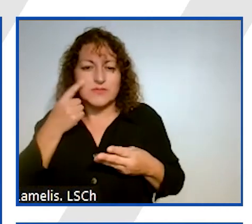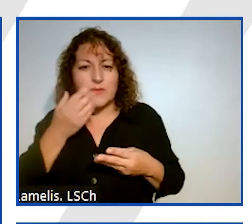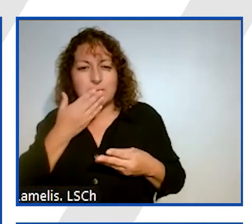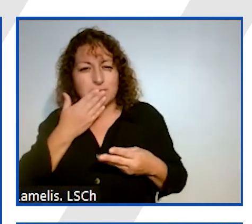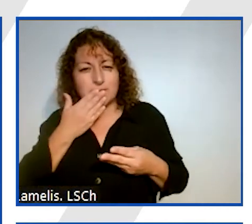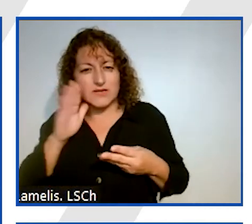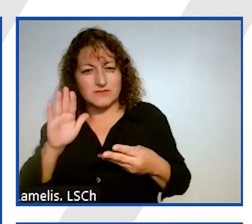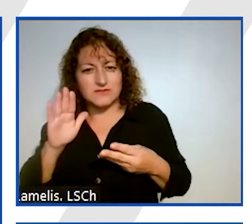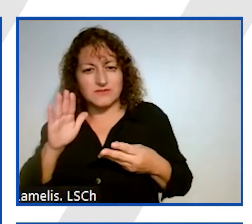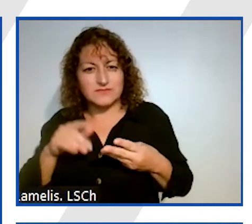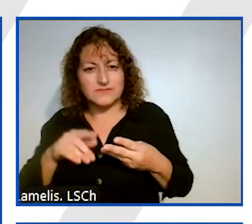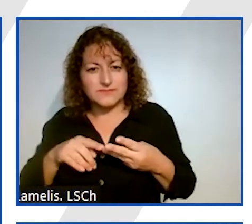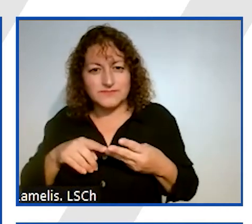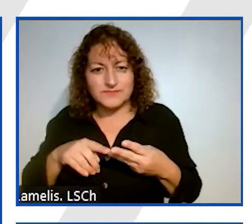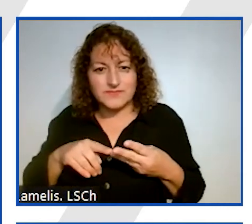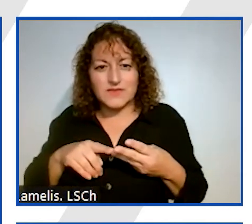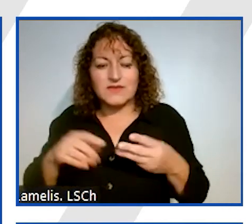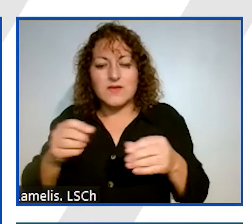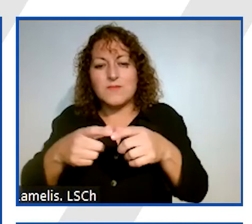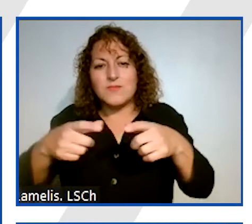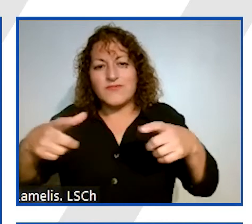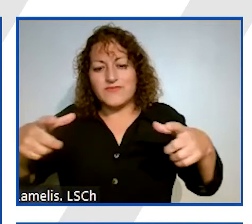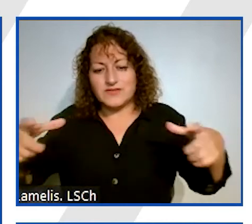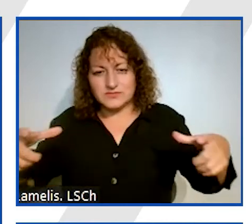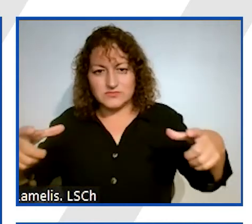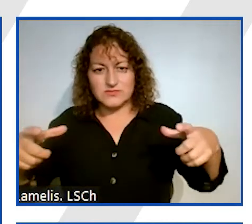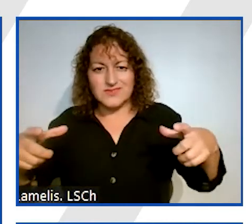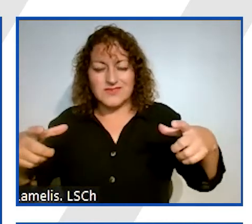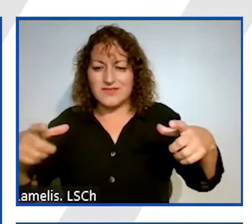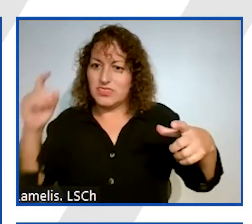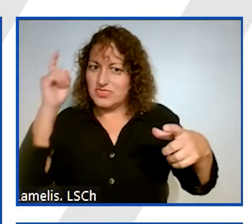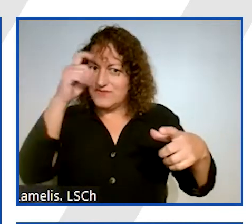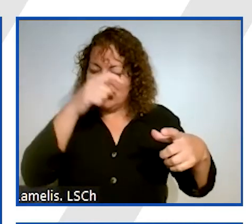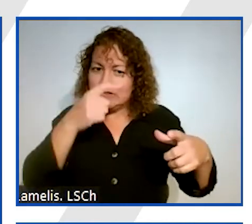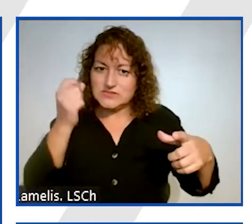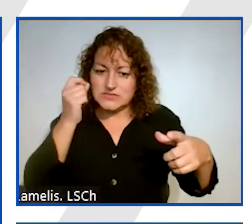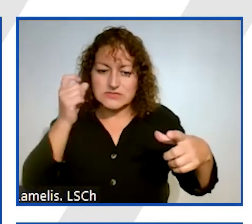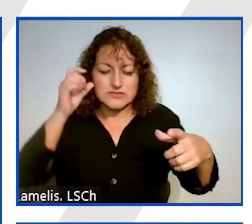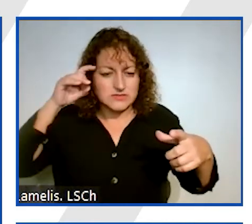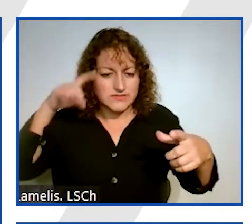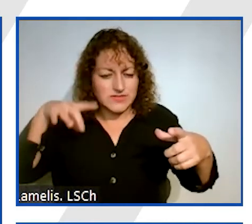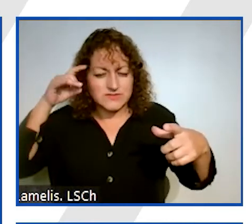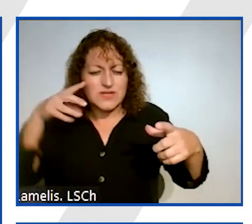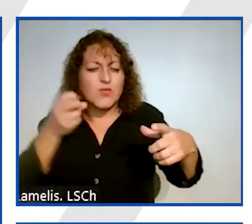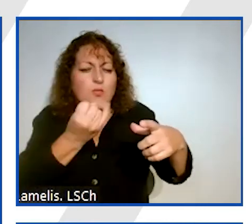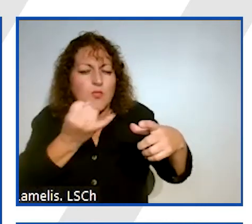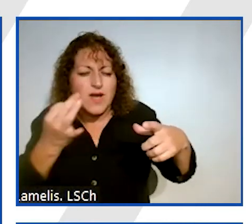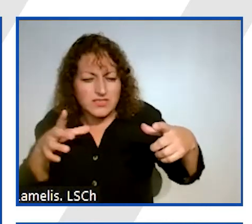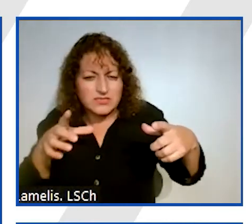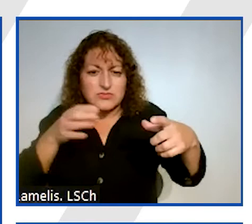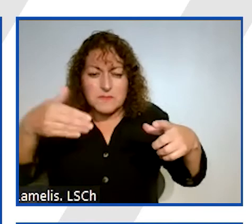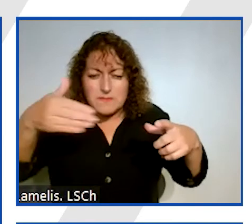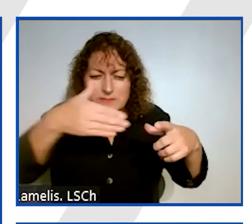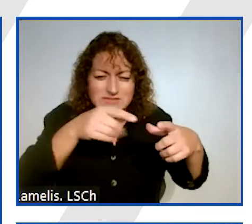con mejor calidad, que son los tamaños poblacionales. Es muy difícil llegar a estimar tamaños poblacionales porque requiere un montón de información y esto va